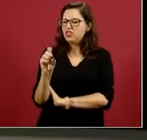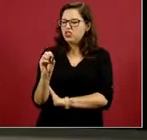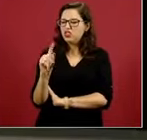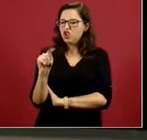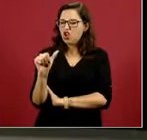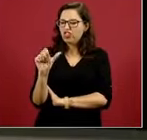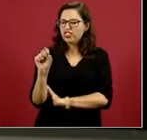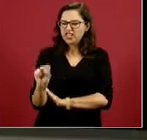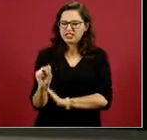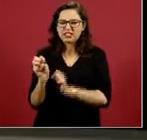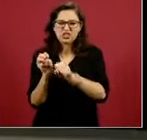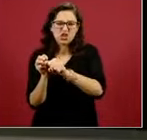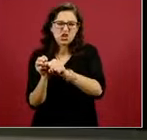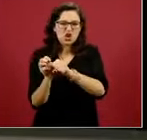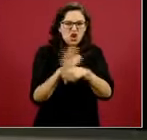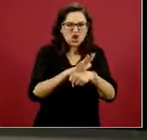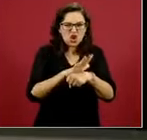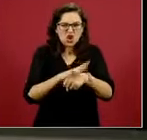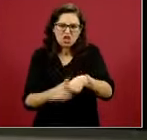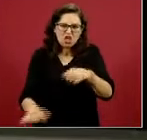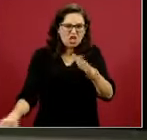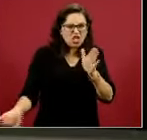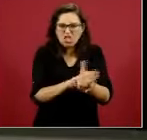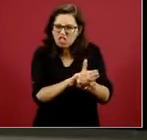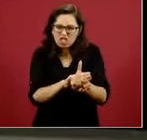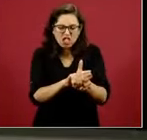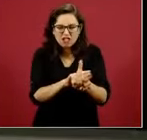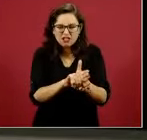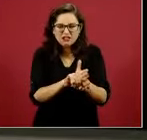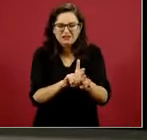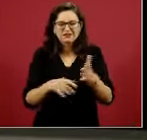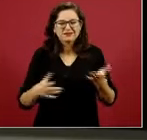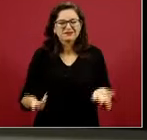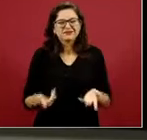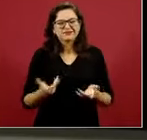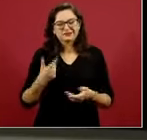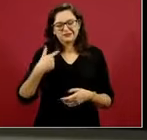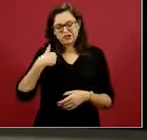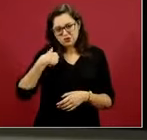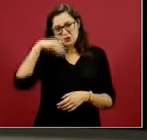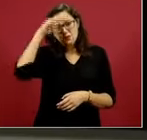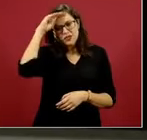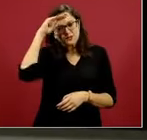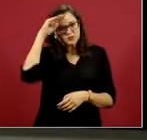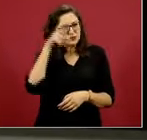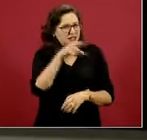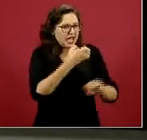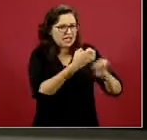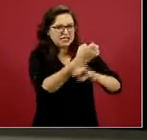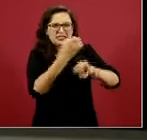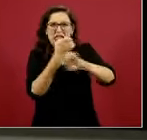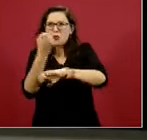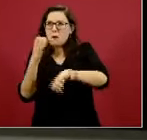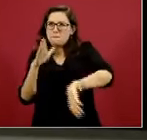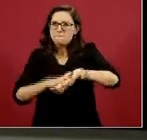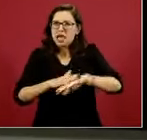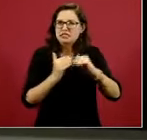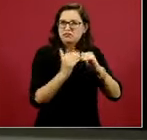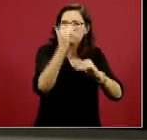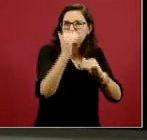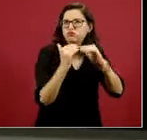tienen como estas tendencias a la alza. Entonces, pues, ¿qué mensaje se da a la ciudadanía, ¿no? Nos